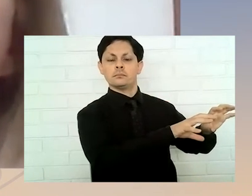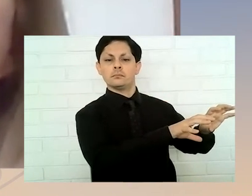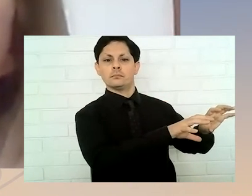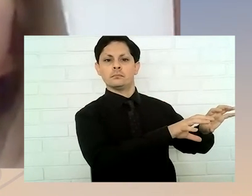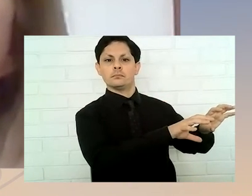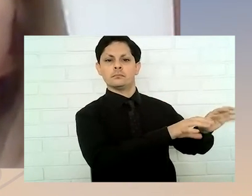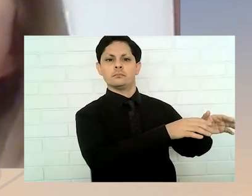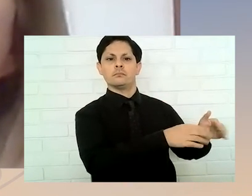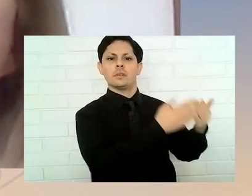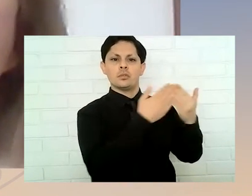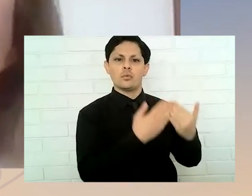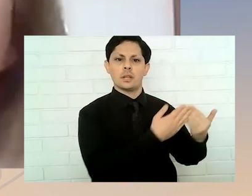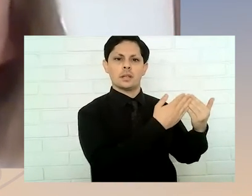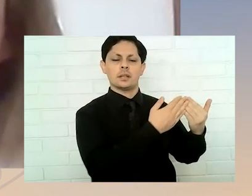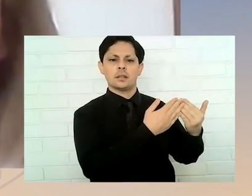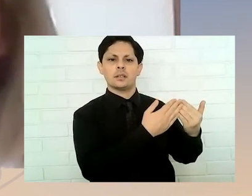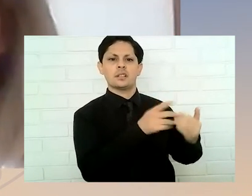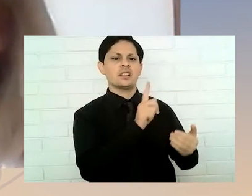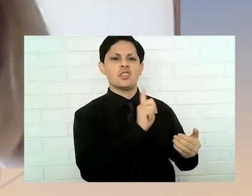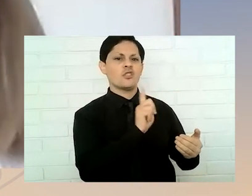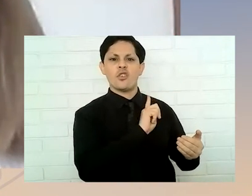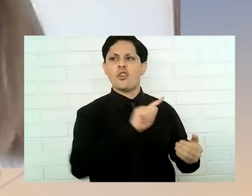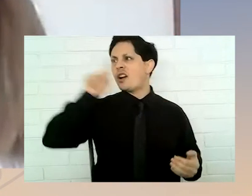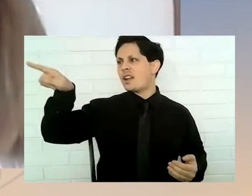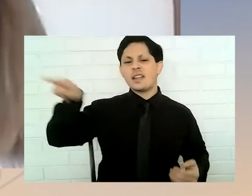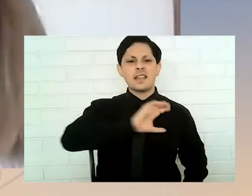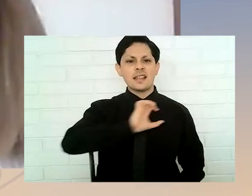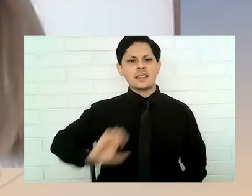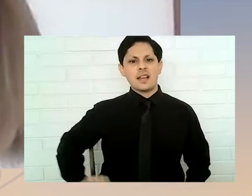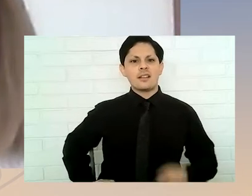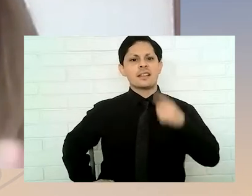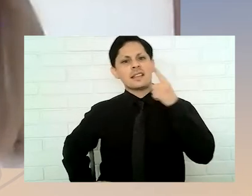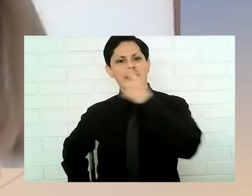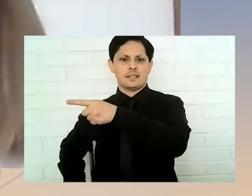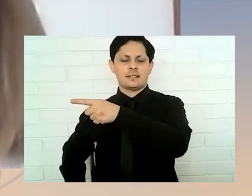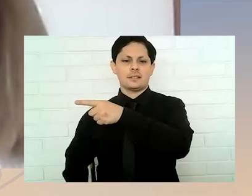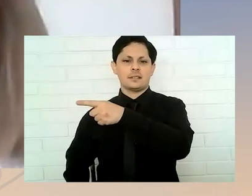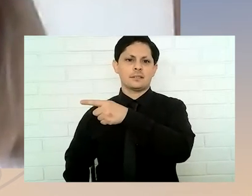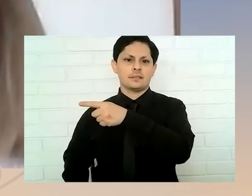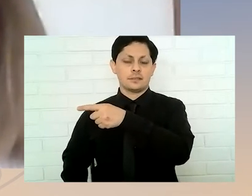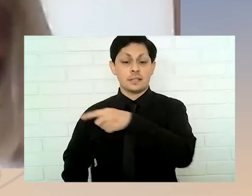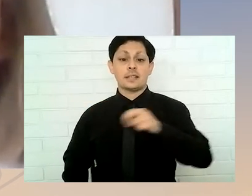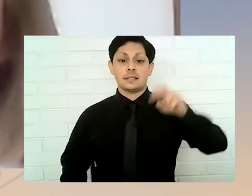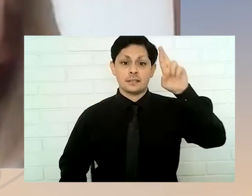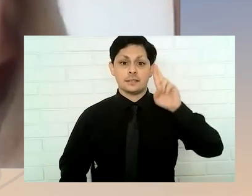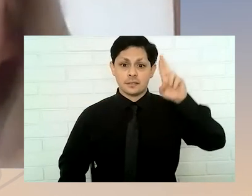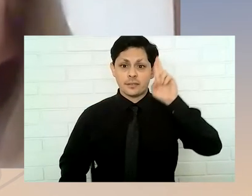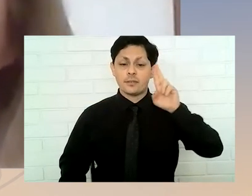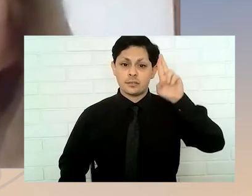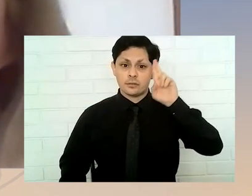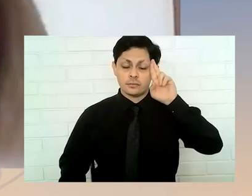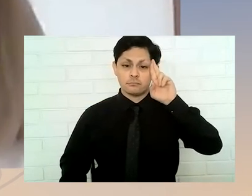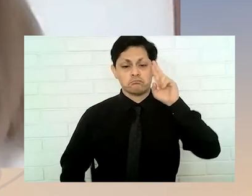el estudiante, y no en el Estado, que es donde debe estar. Eso es una reflexión para